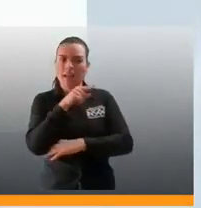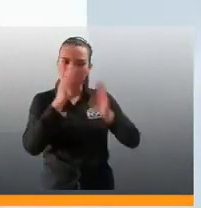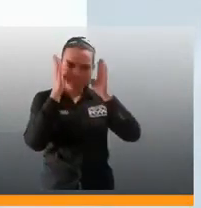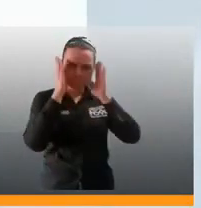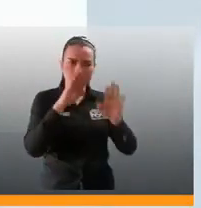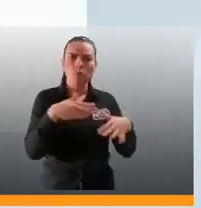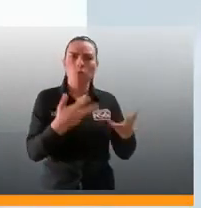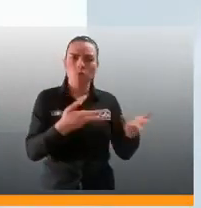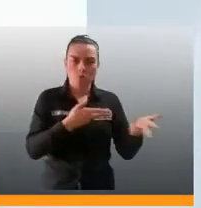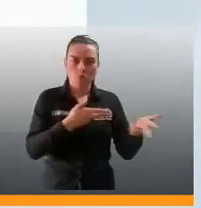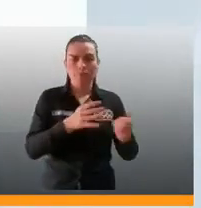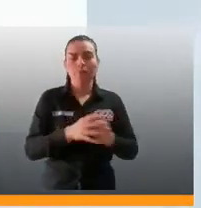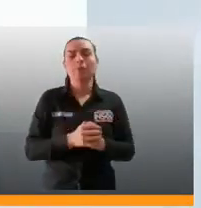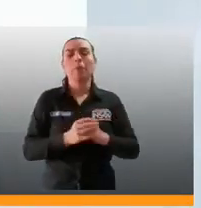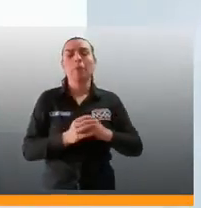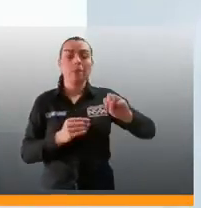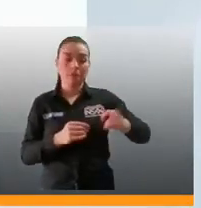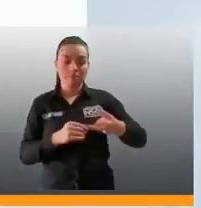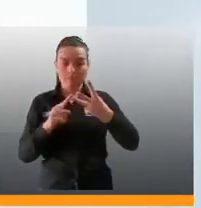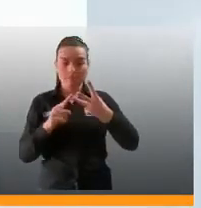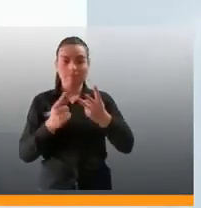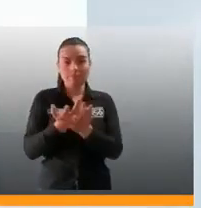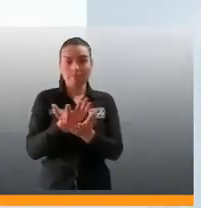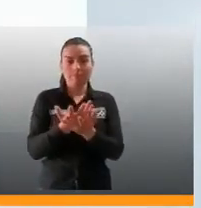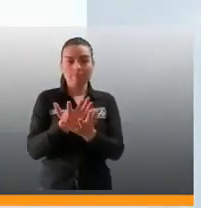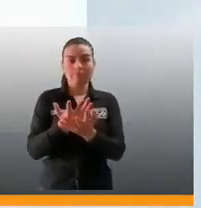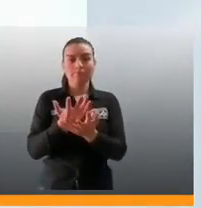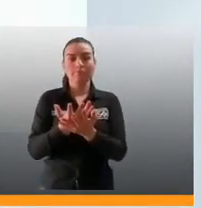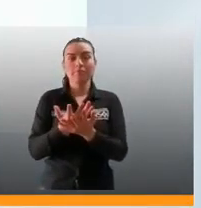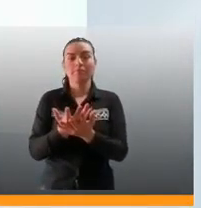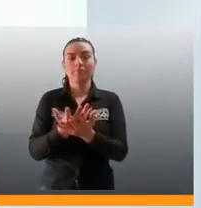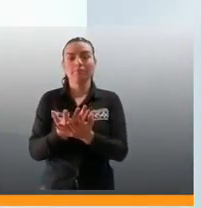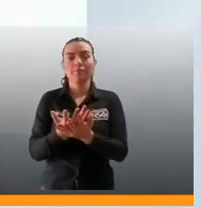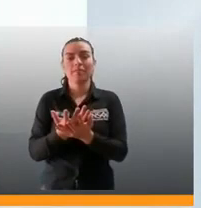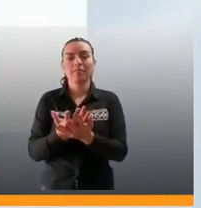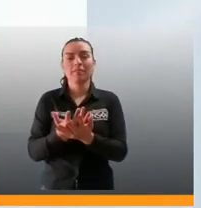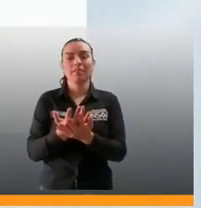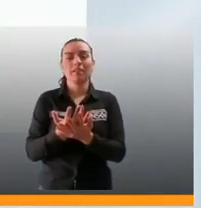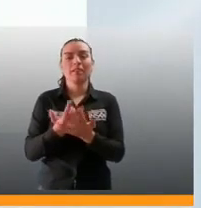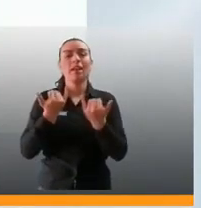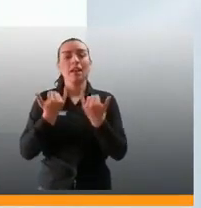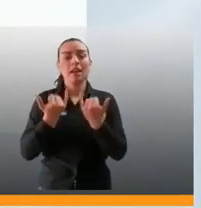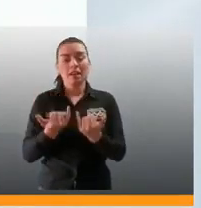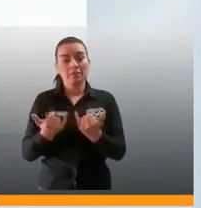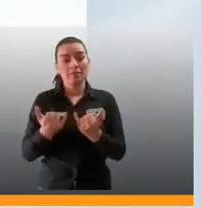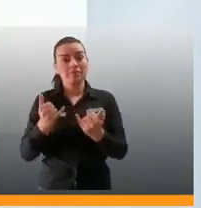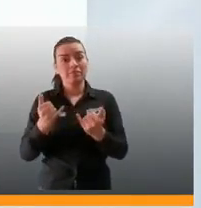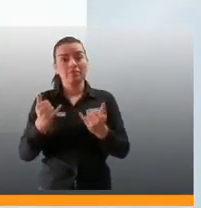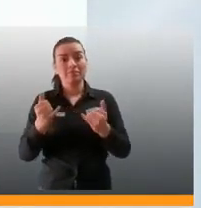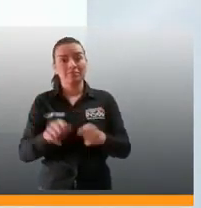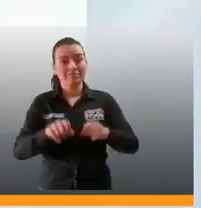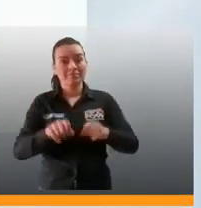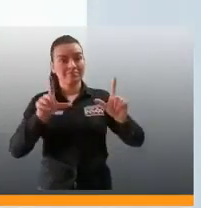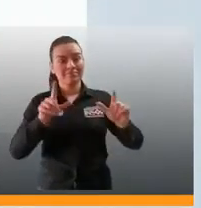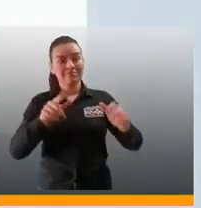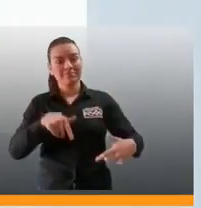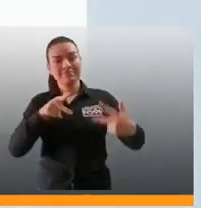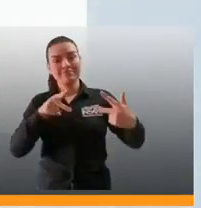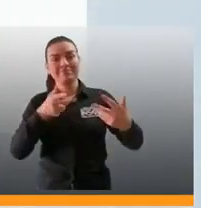tercera recomendación es convertir los encuentros sincrónicos en escenarios de